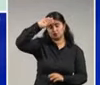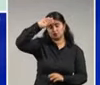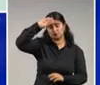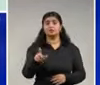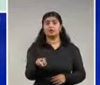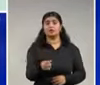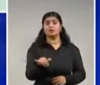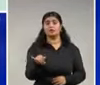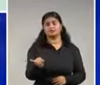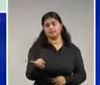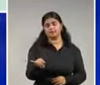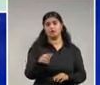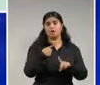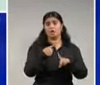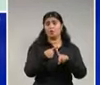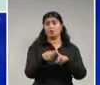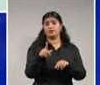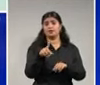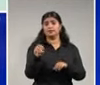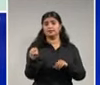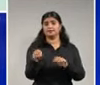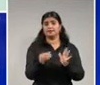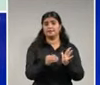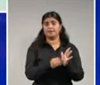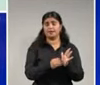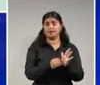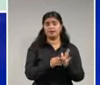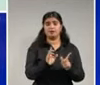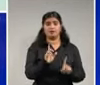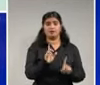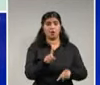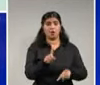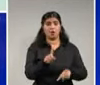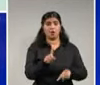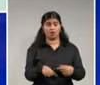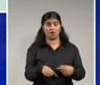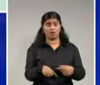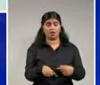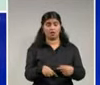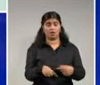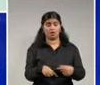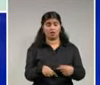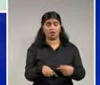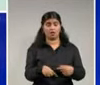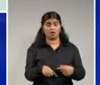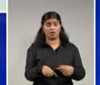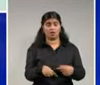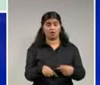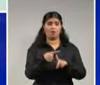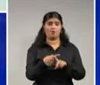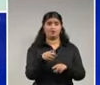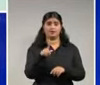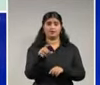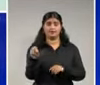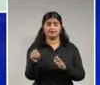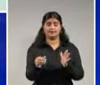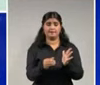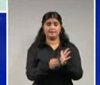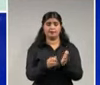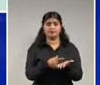3,6 por 100.000 habitantes, contra 4,5 por 100.000 habitantes en la